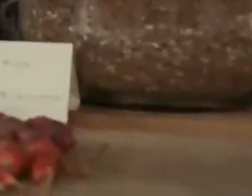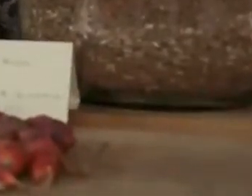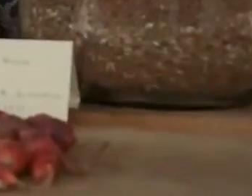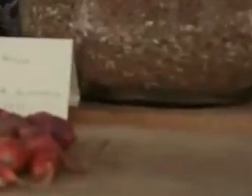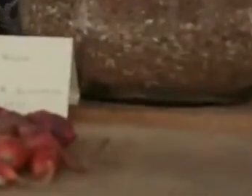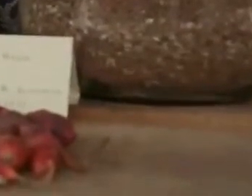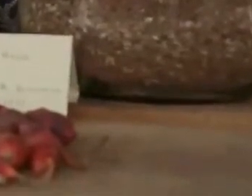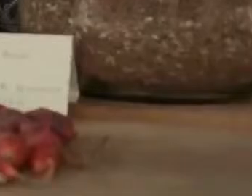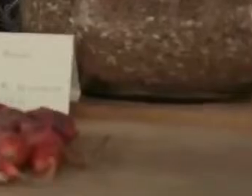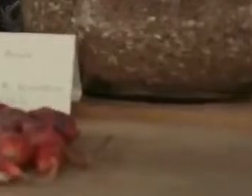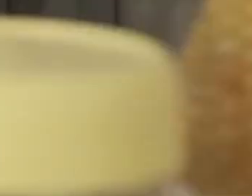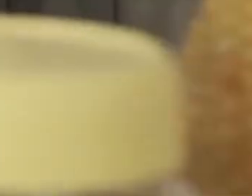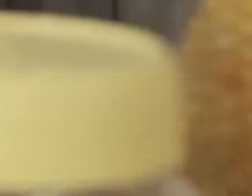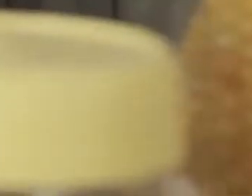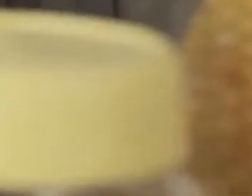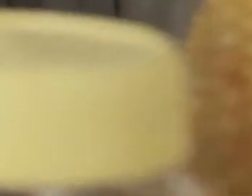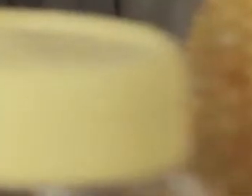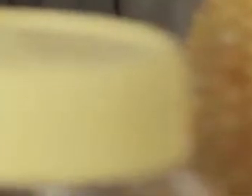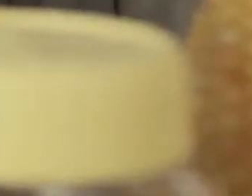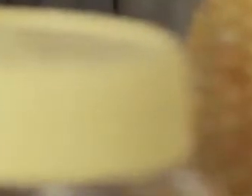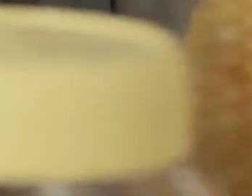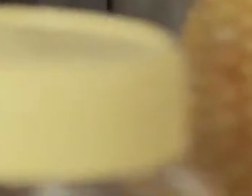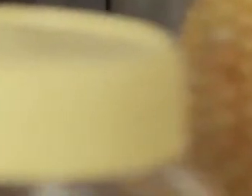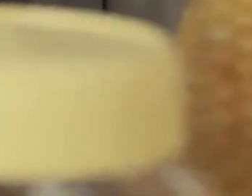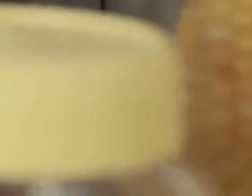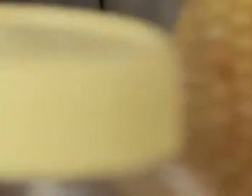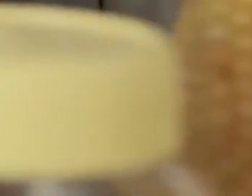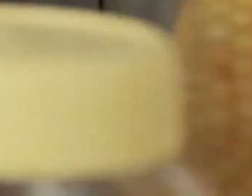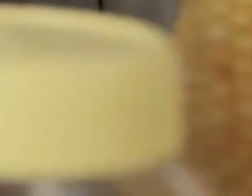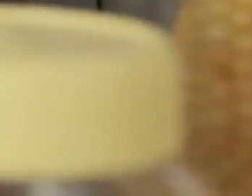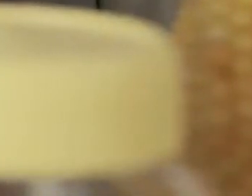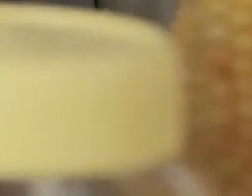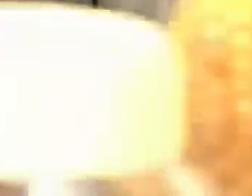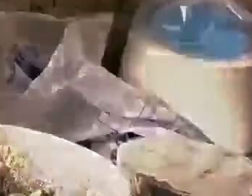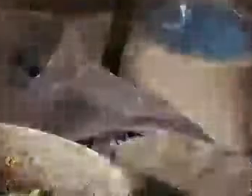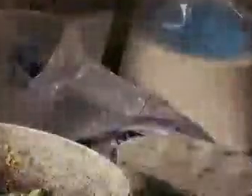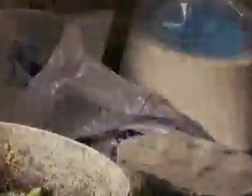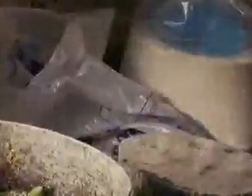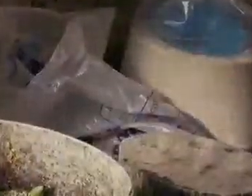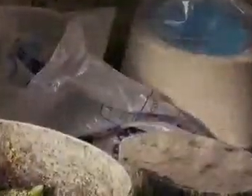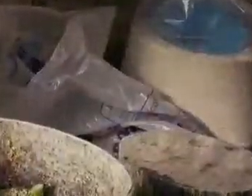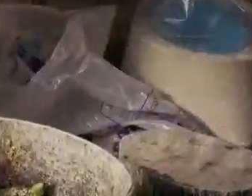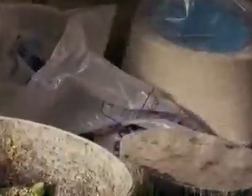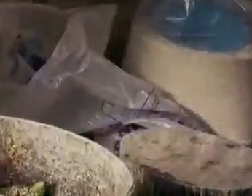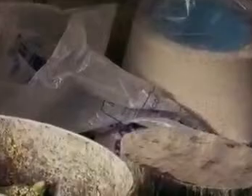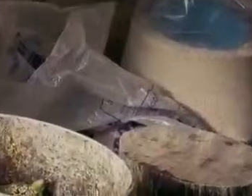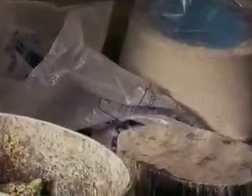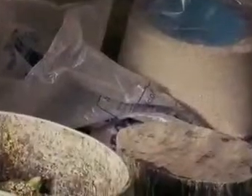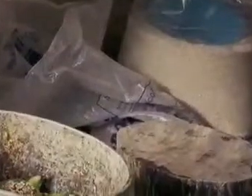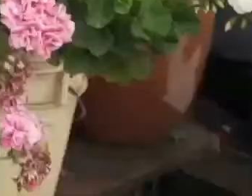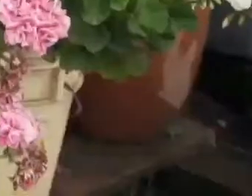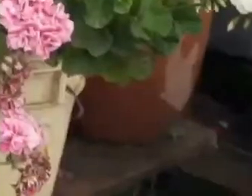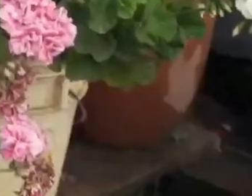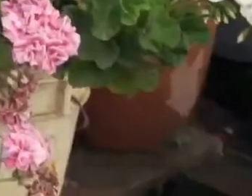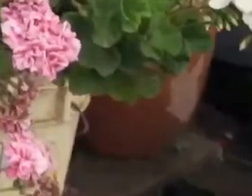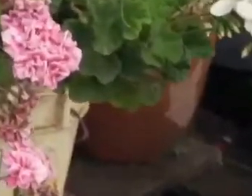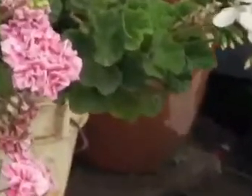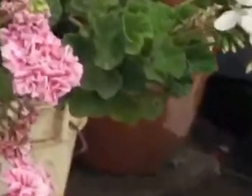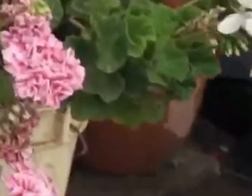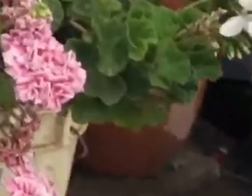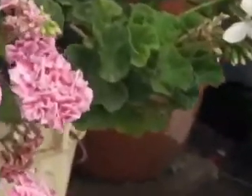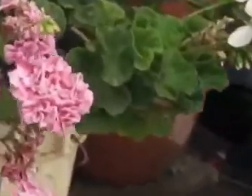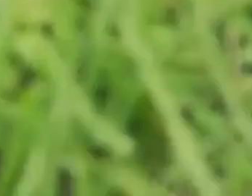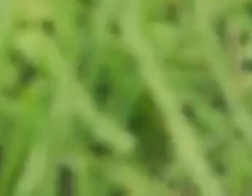que se considera lograr la meta humanizante en materia de soberanía alimentaria y un relato de control autónomo de